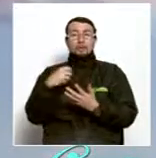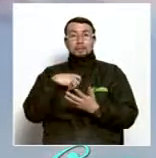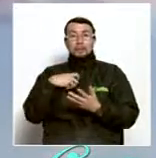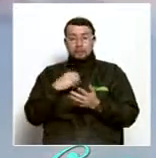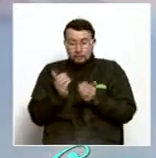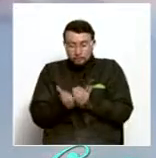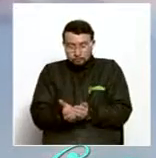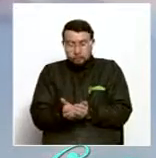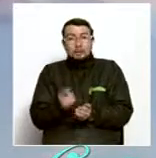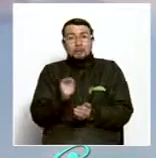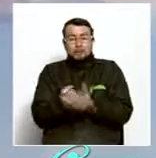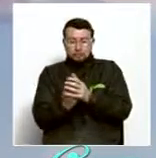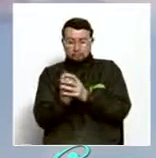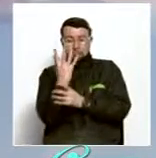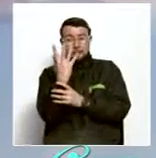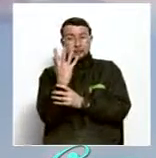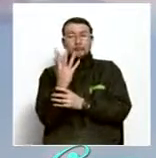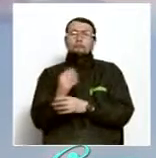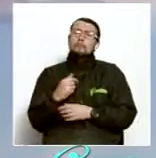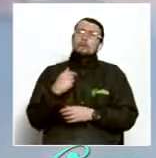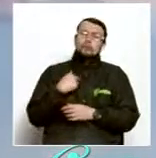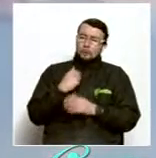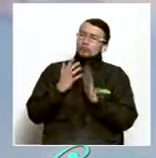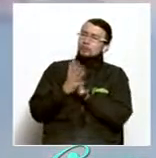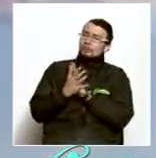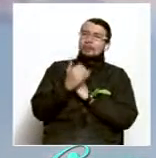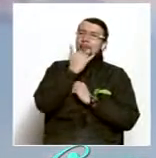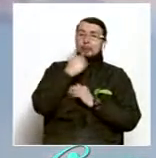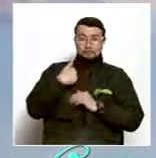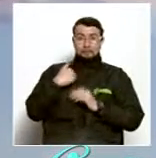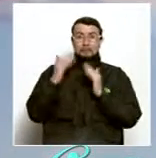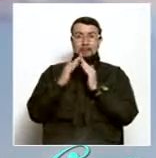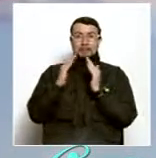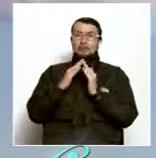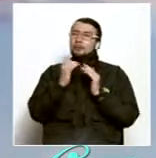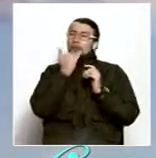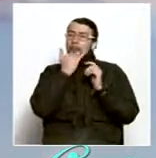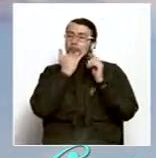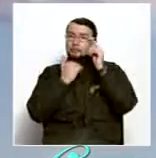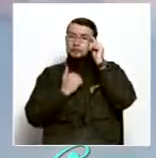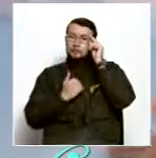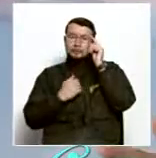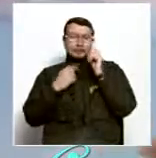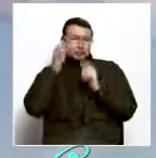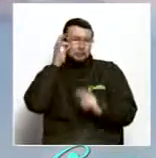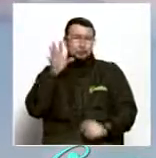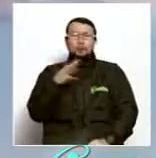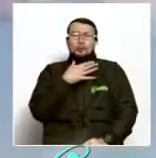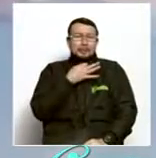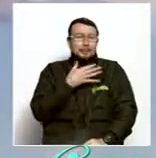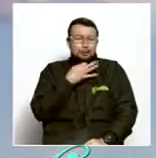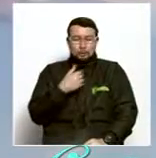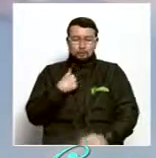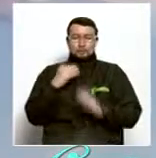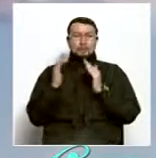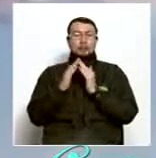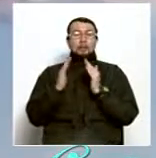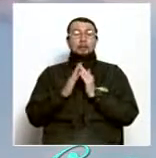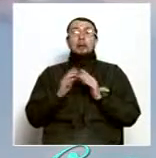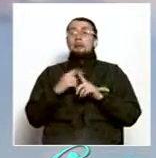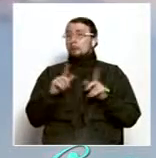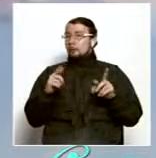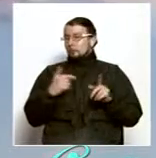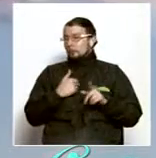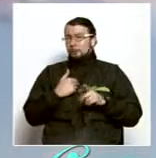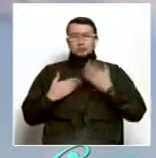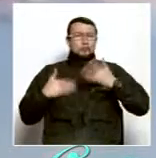ahí. Yo les voy a contar algo que me pasa en la casa y que de pronto ha sido jocoso en mi hogar, pero lo hago con